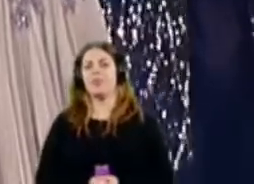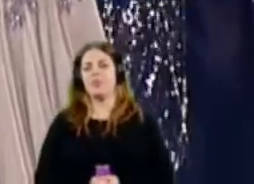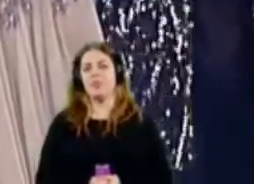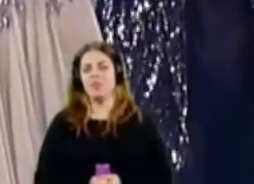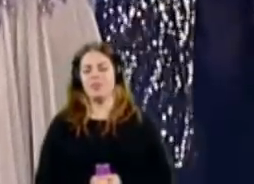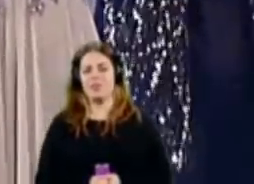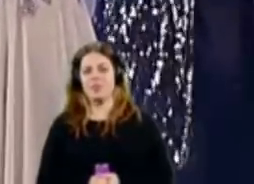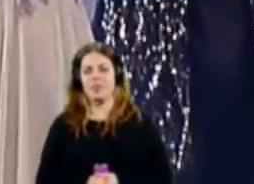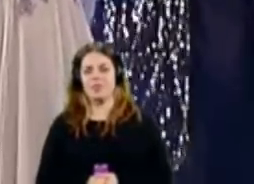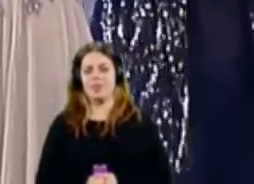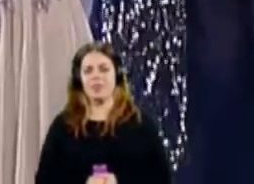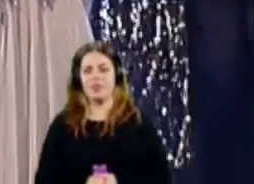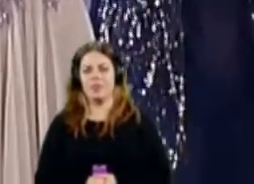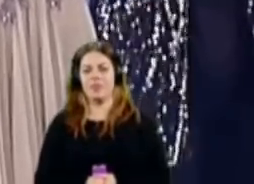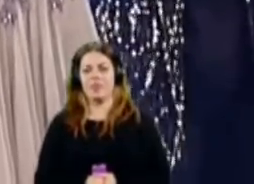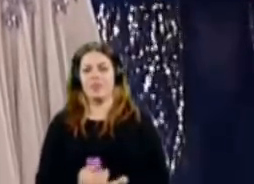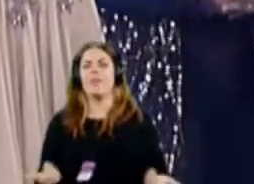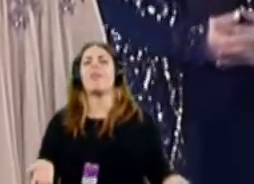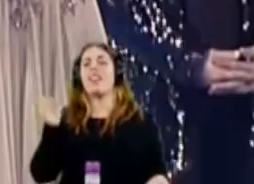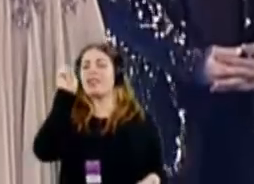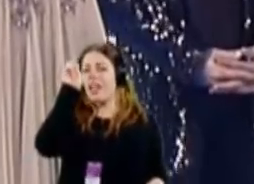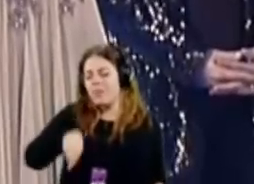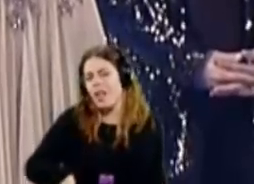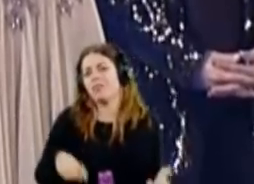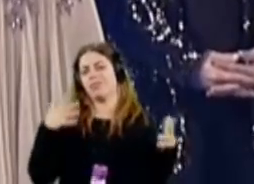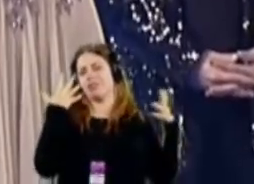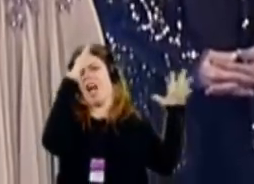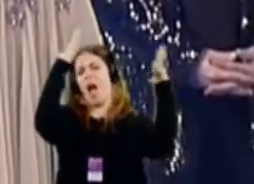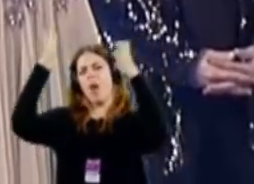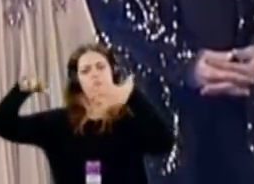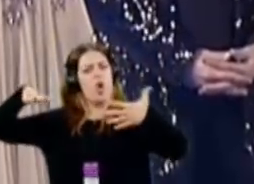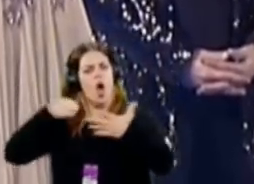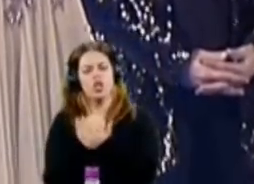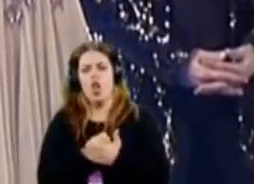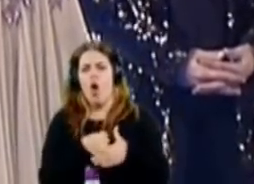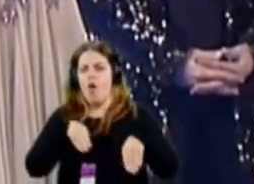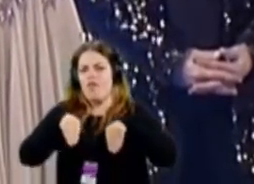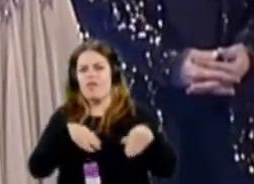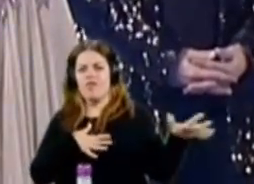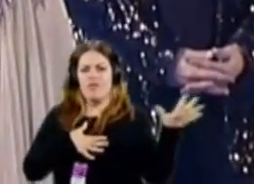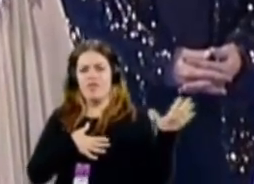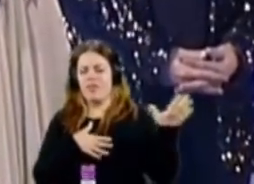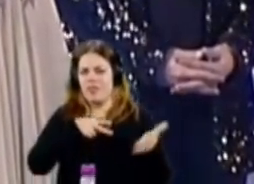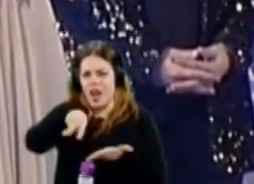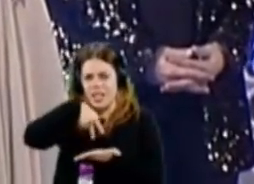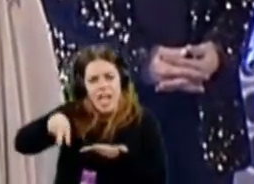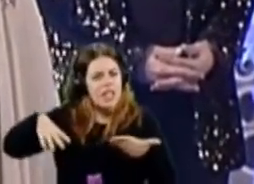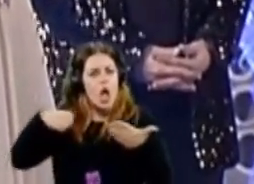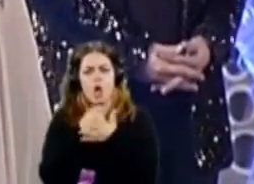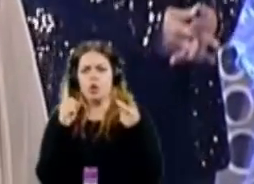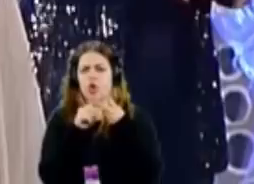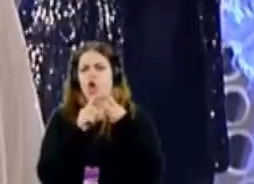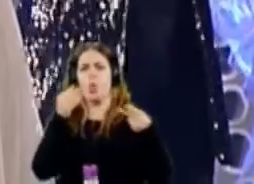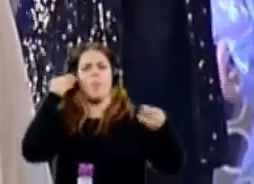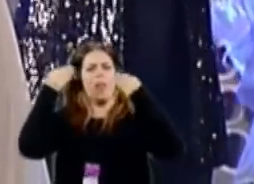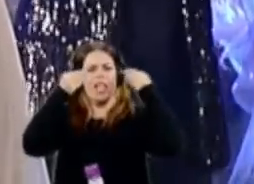prestas. Un aplauso para todos los bailarines, para todos los maquilladores también, para toda